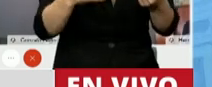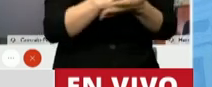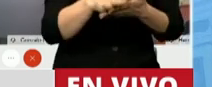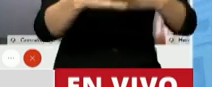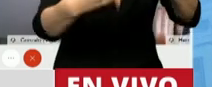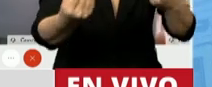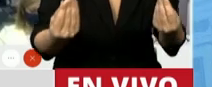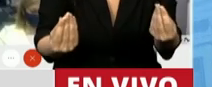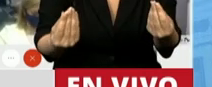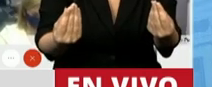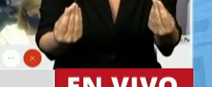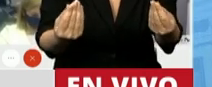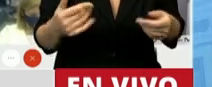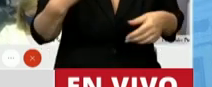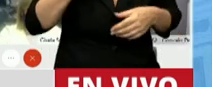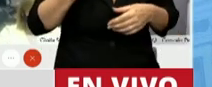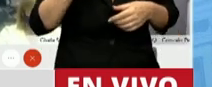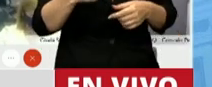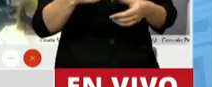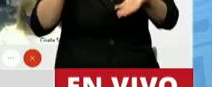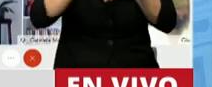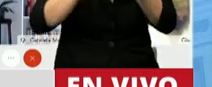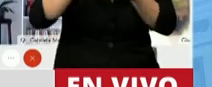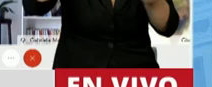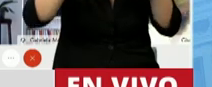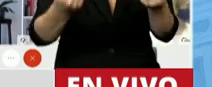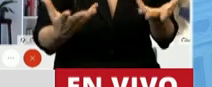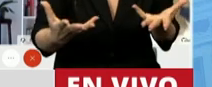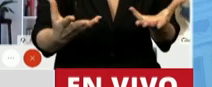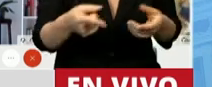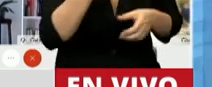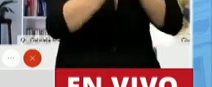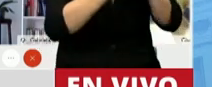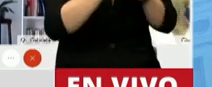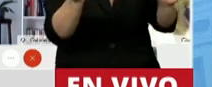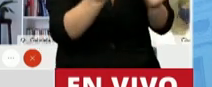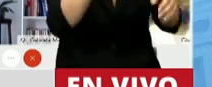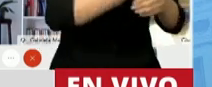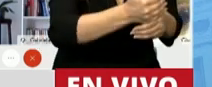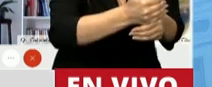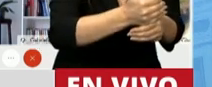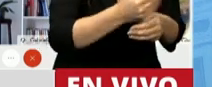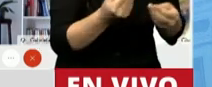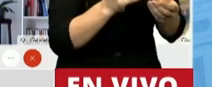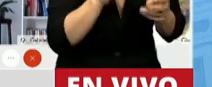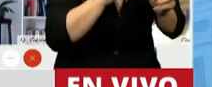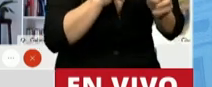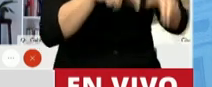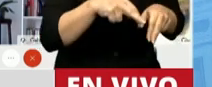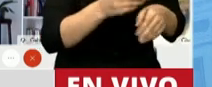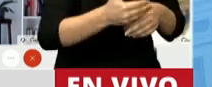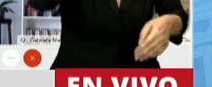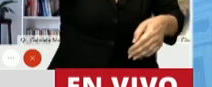cómo en la Argentina se vuelve a invertir, cómo el que cerró la PYME tiene las facilidades para volver a abrir,